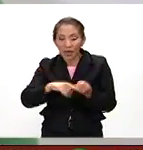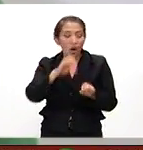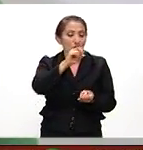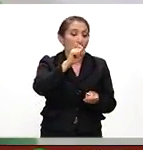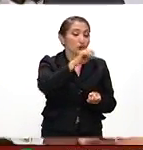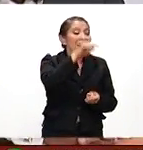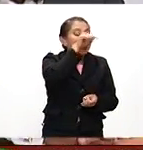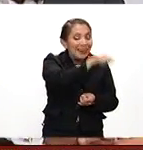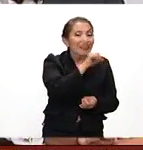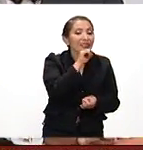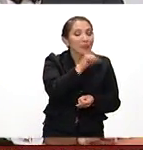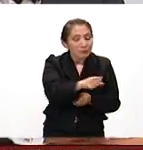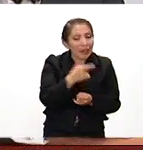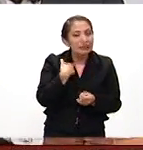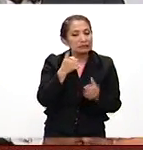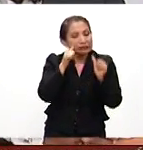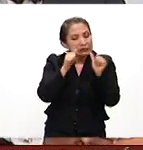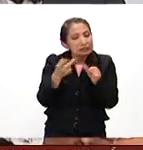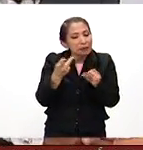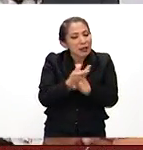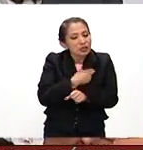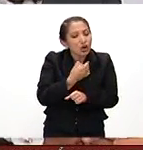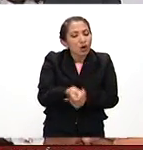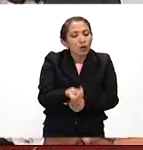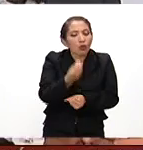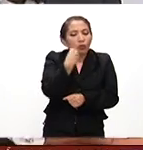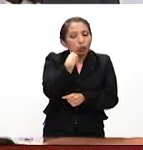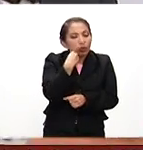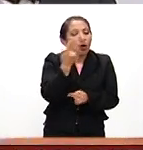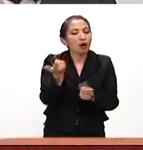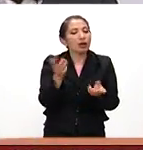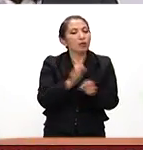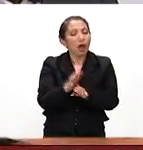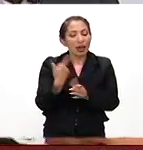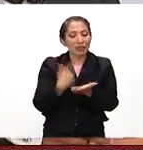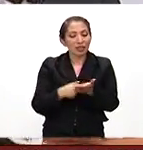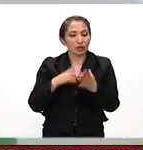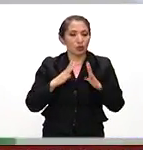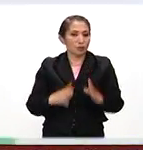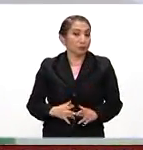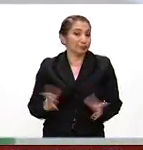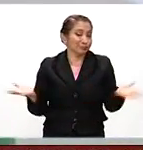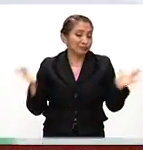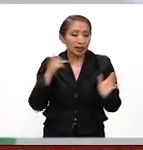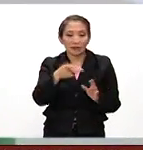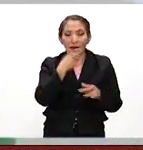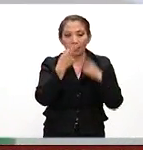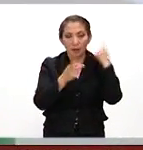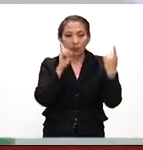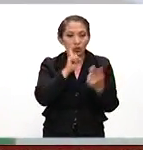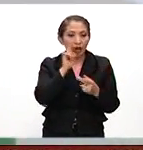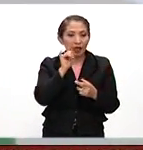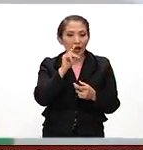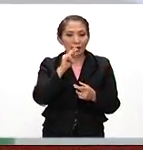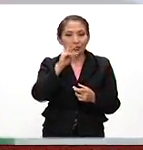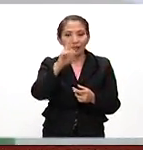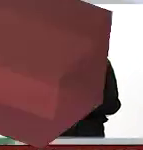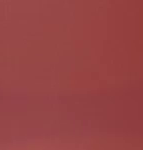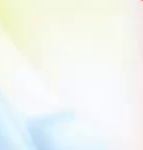doctores, ella tiene que estar al pendiente de qué es lo que ingiere y qué es de lo que mete en su cuerpo. Estas son las palabras de Alejandra.